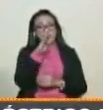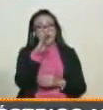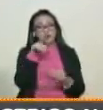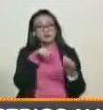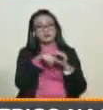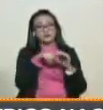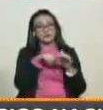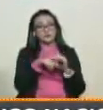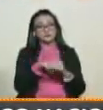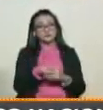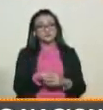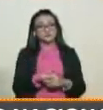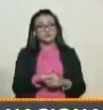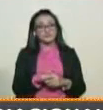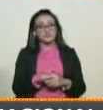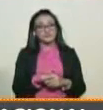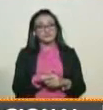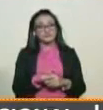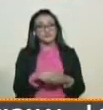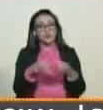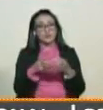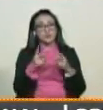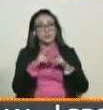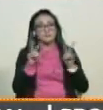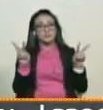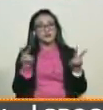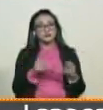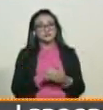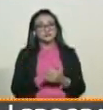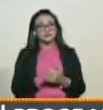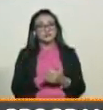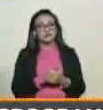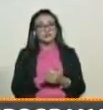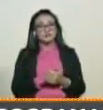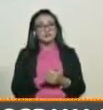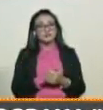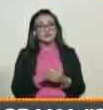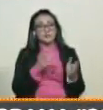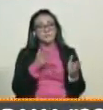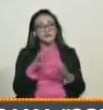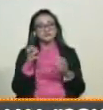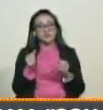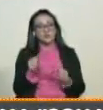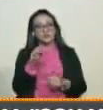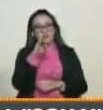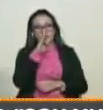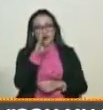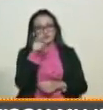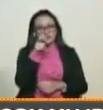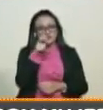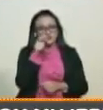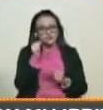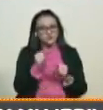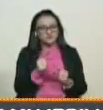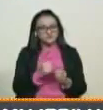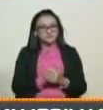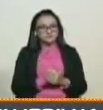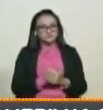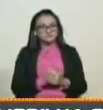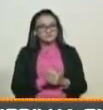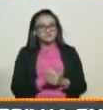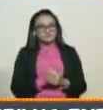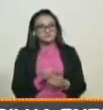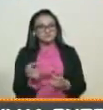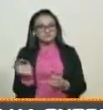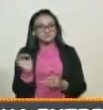financieras del país a través de los cuadrantes de paz y establecer un plan de seguridad bancaria durante estos